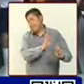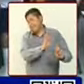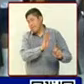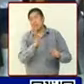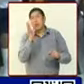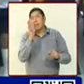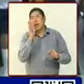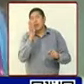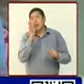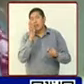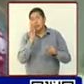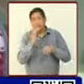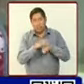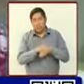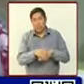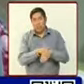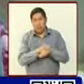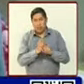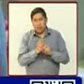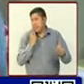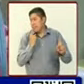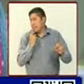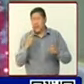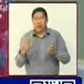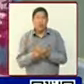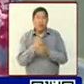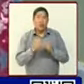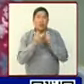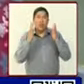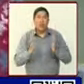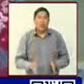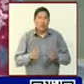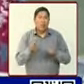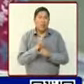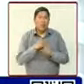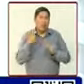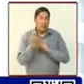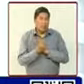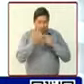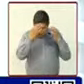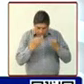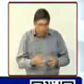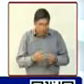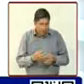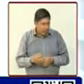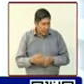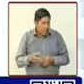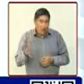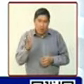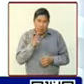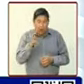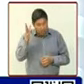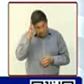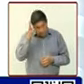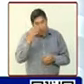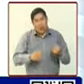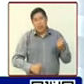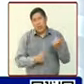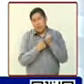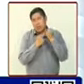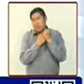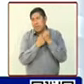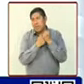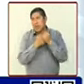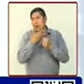separado de la madre para poder adecuarse y acostumbrarse a sus nuevos compañeros. En ese aspecto quiero ser enfático, de verdad que los padres de familia tienen que colaborar